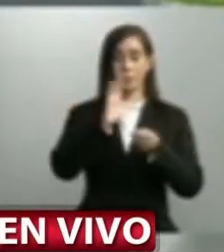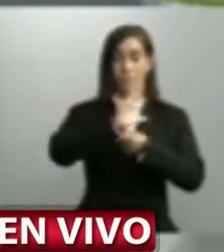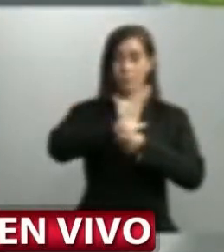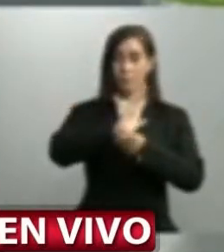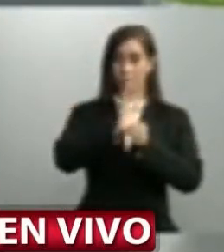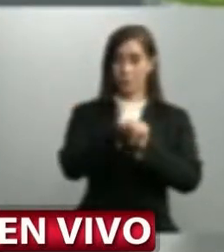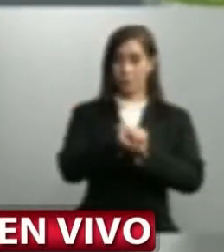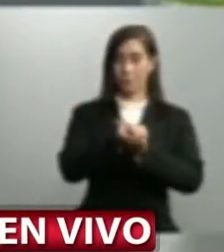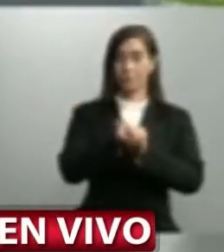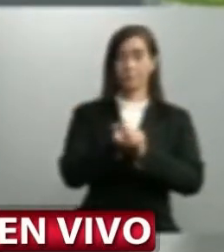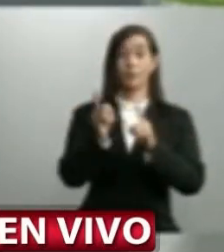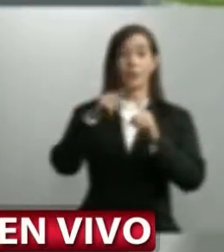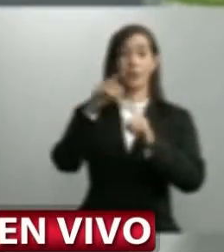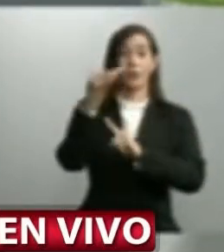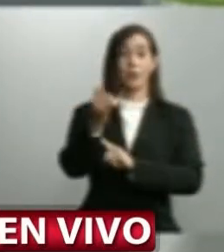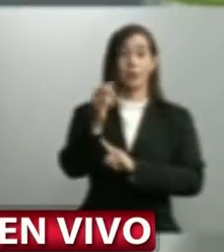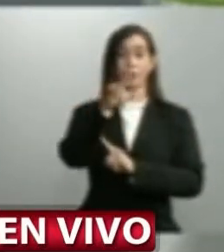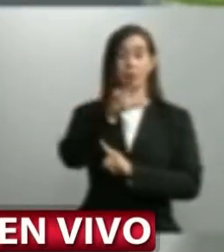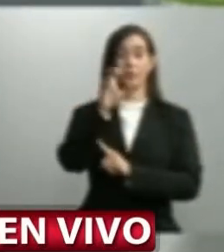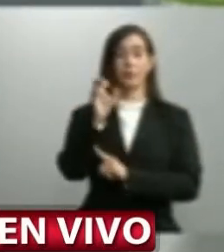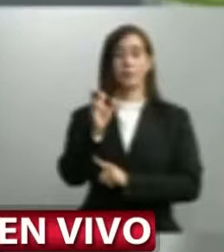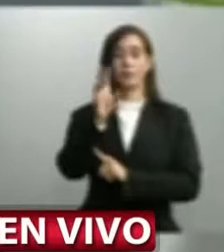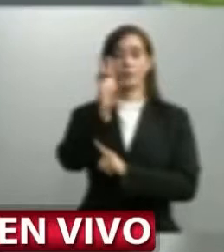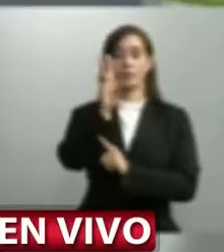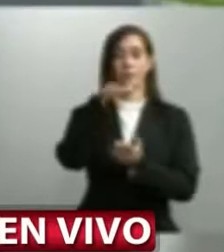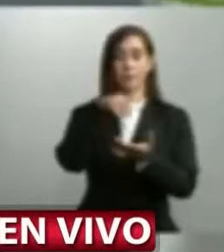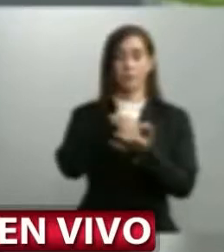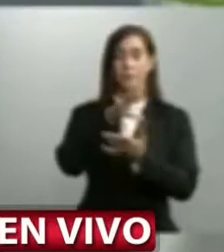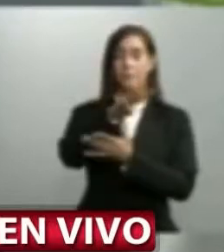al corte de hoy,